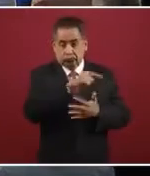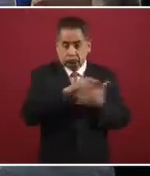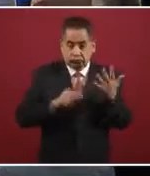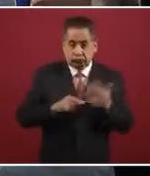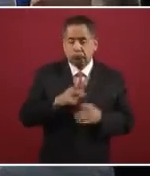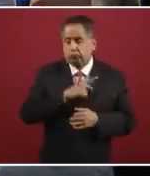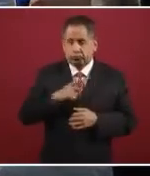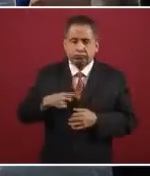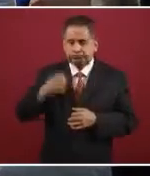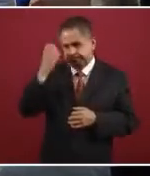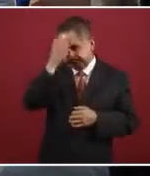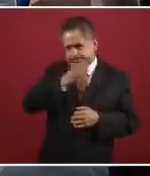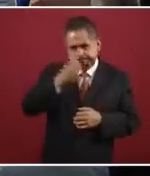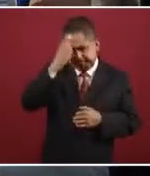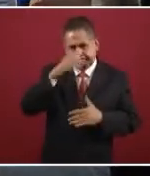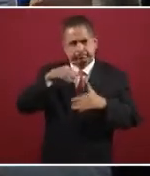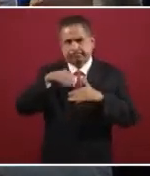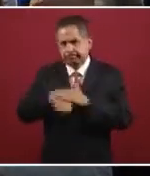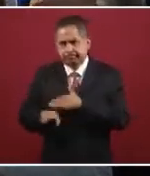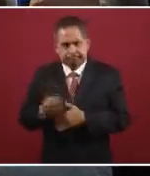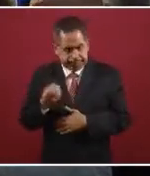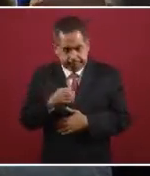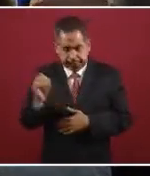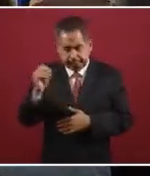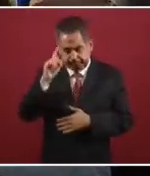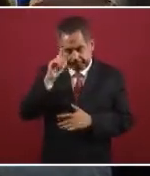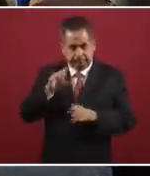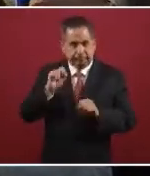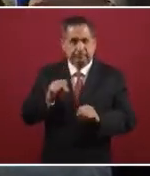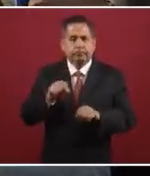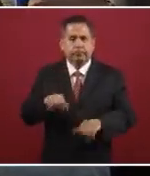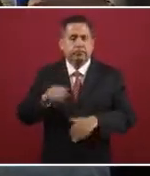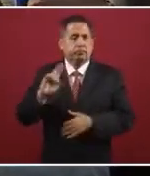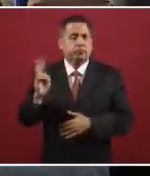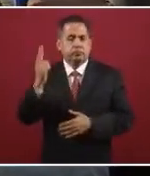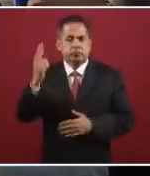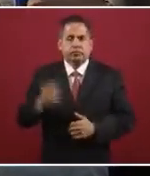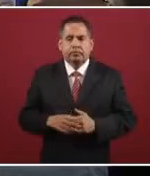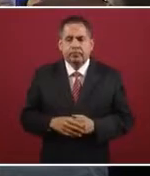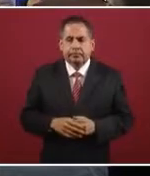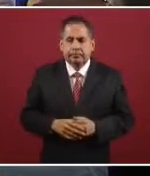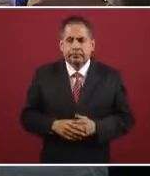este filtro del examen de ingreso a la universidad.